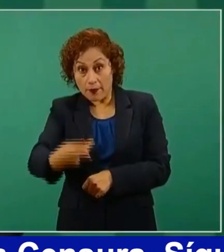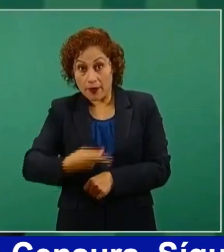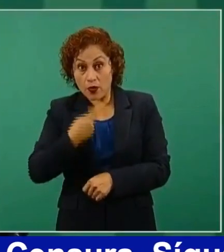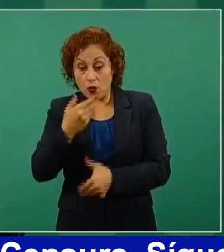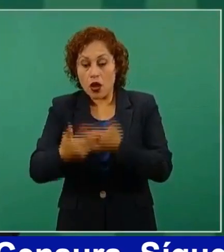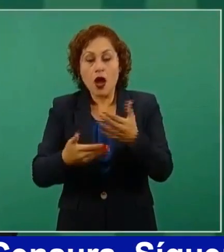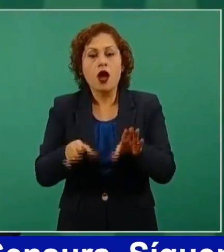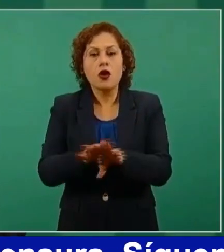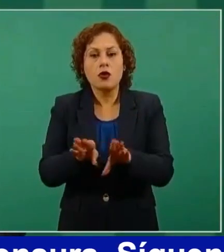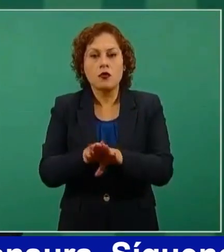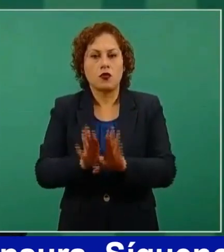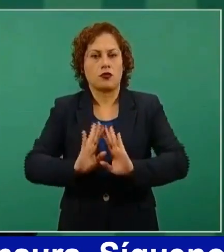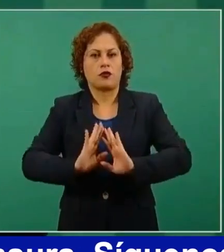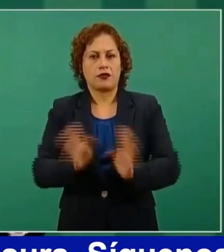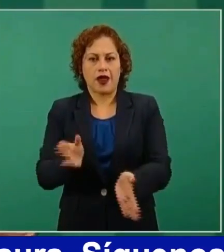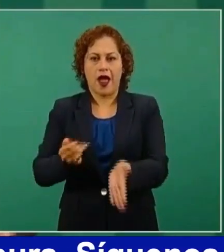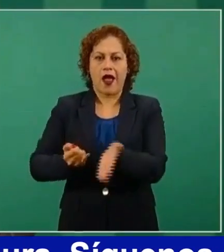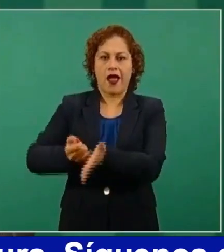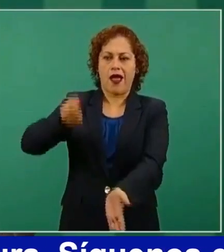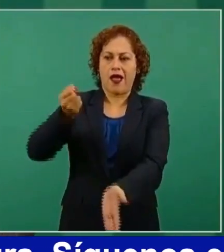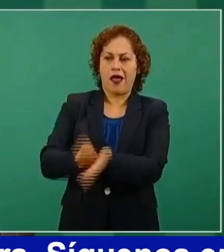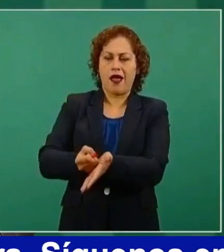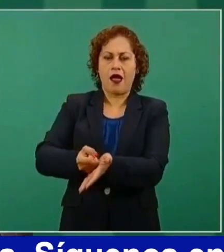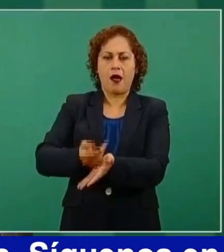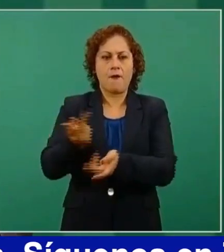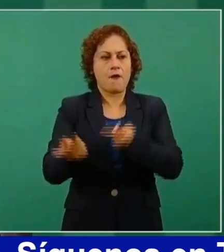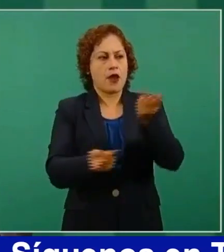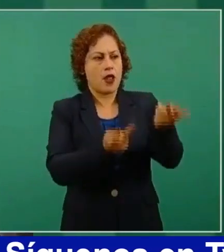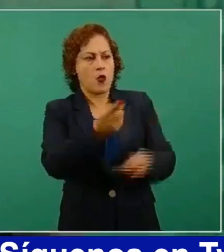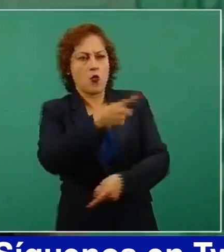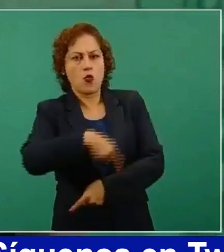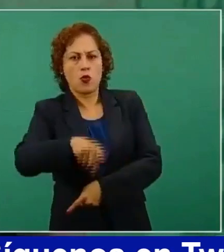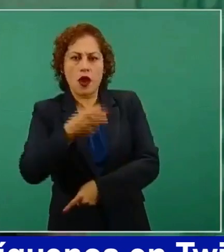participemos y se decida sobre este tema.